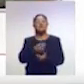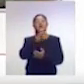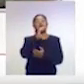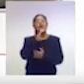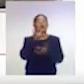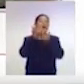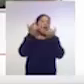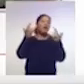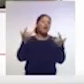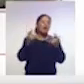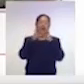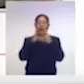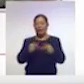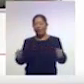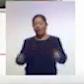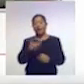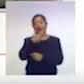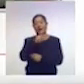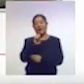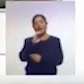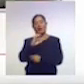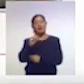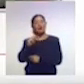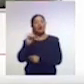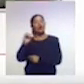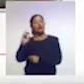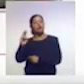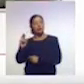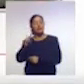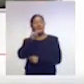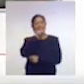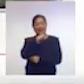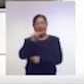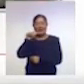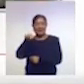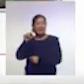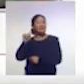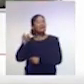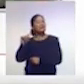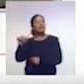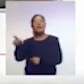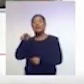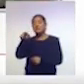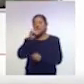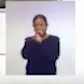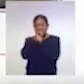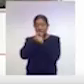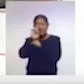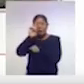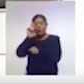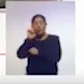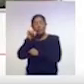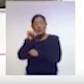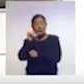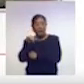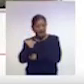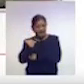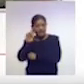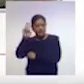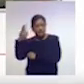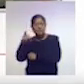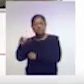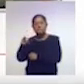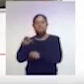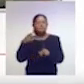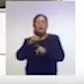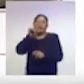Extinción, de Héctor T. Arita. Él es un investigador de la UNAM y de algunas otras instituciones. Y básicamente lo que se aborda en este